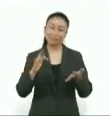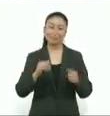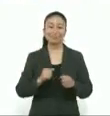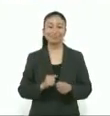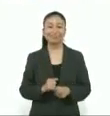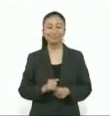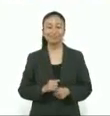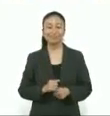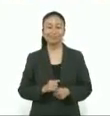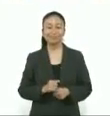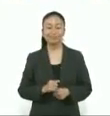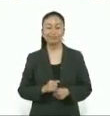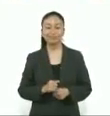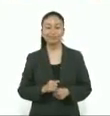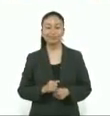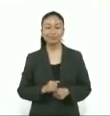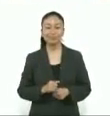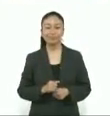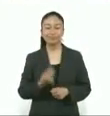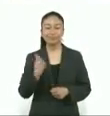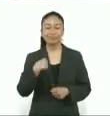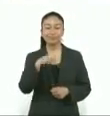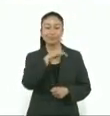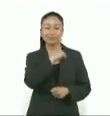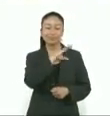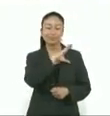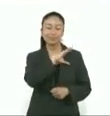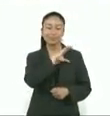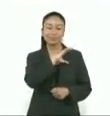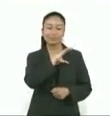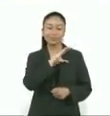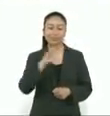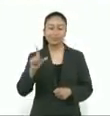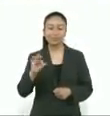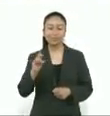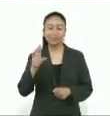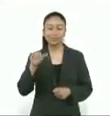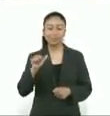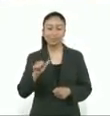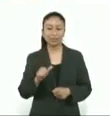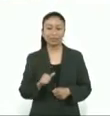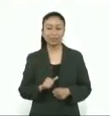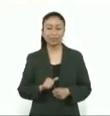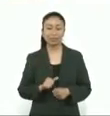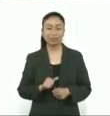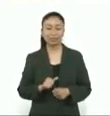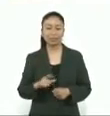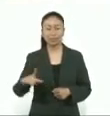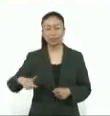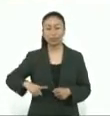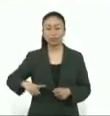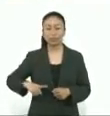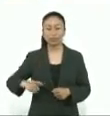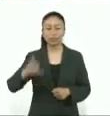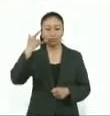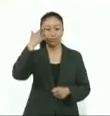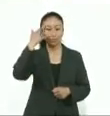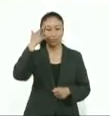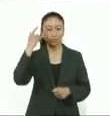gobernadora. A nuestra querida Laida Sansores de Campeche. Gracias, querida